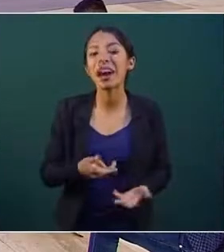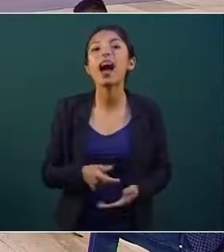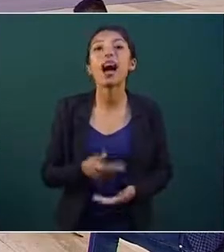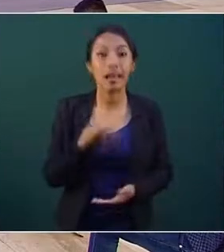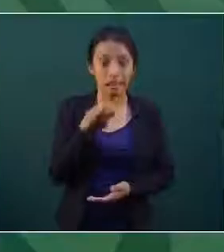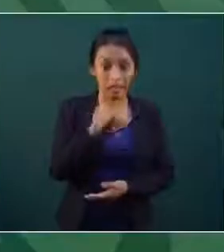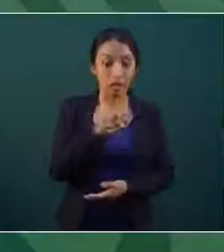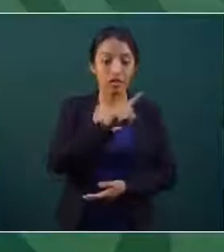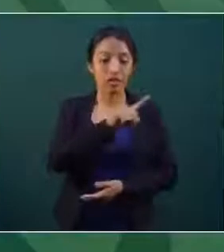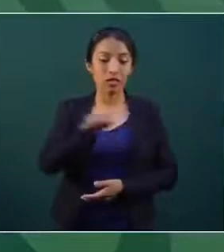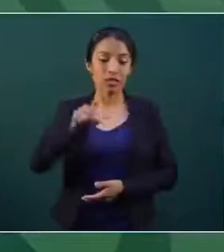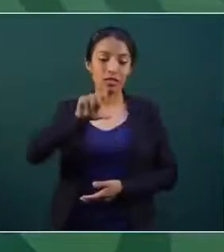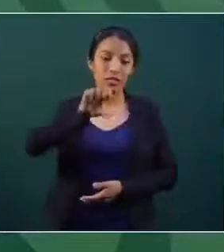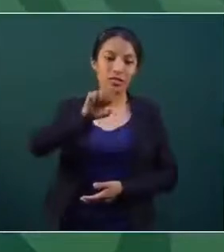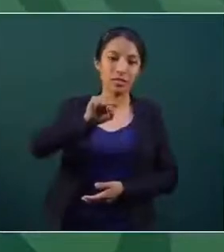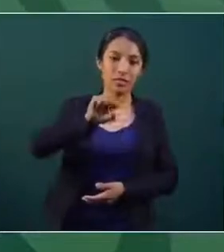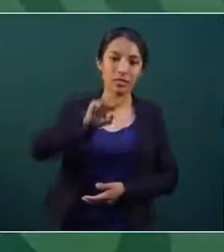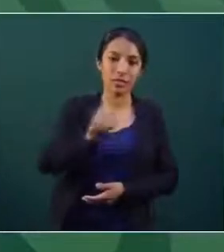164 millones